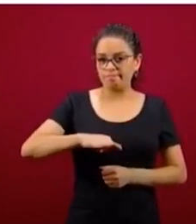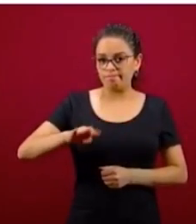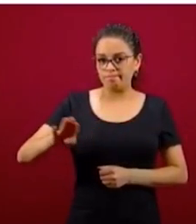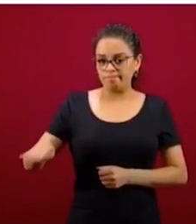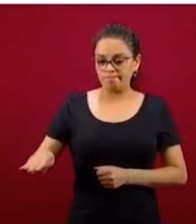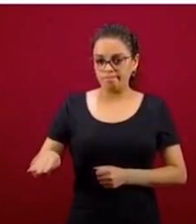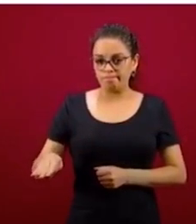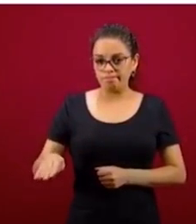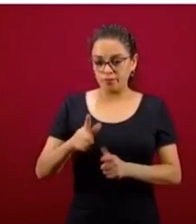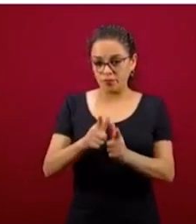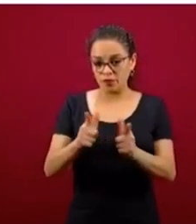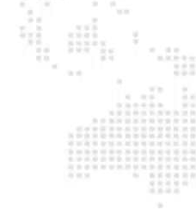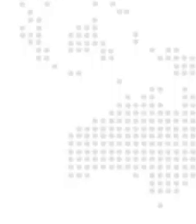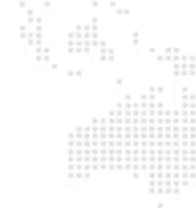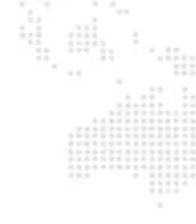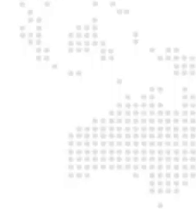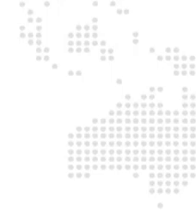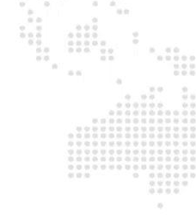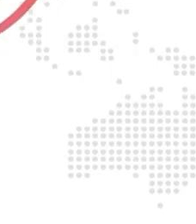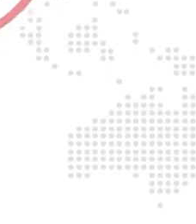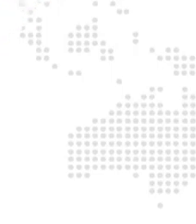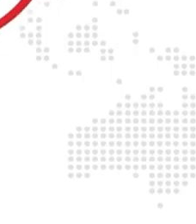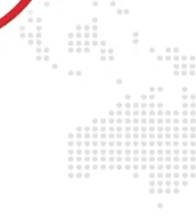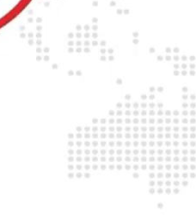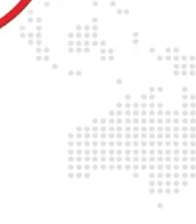el grupo de países